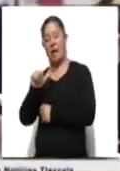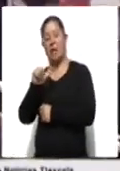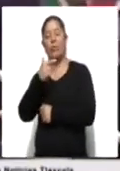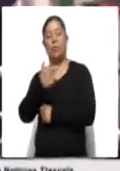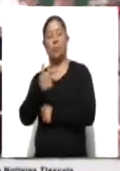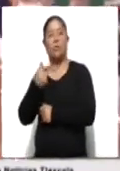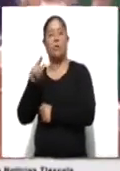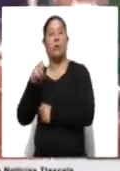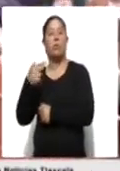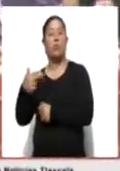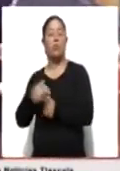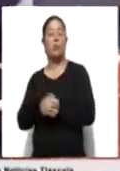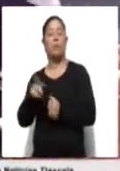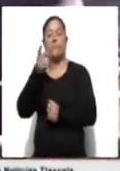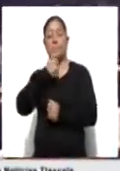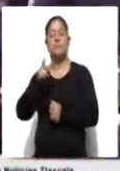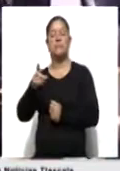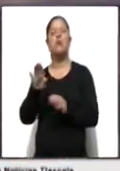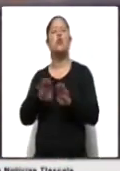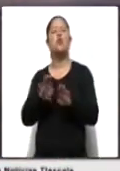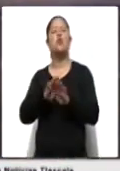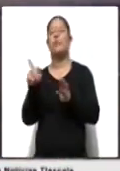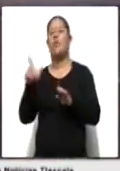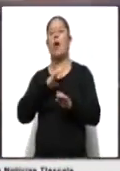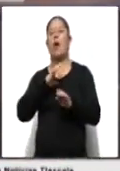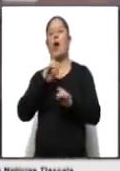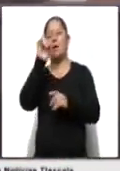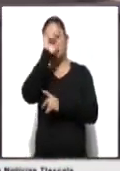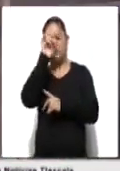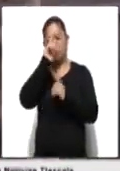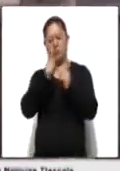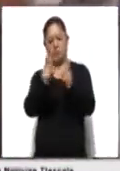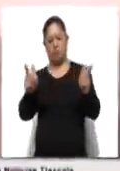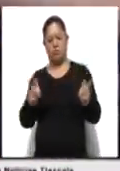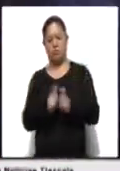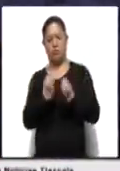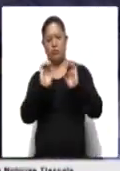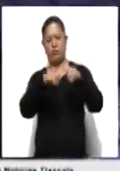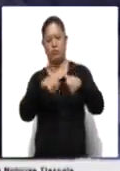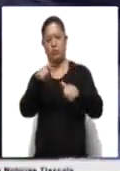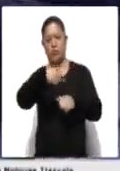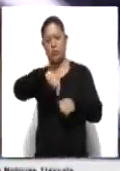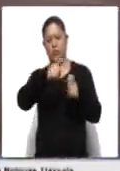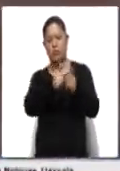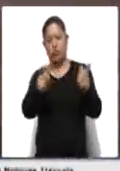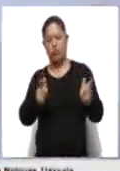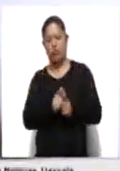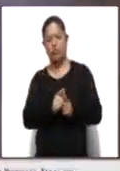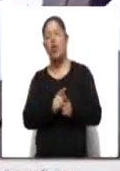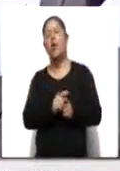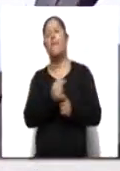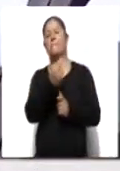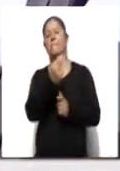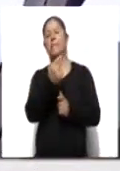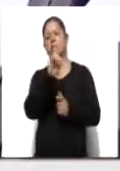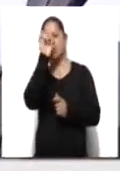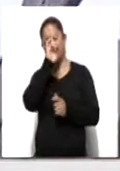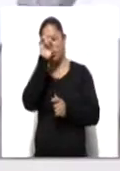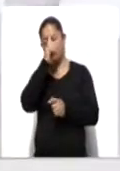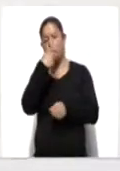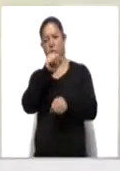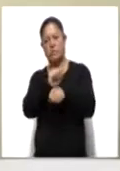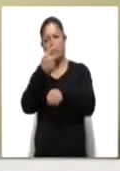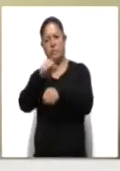Reeducación, habló de cómo integran las sesiones de atención que tienen una duración de 6 meses, divididas en 25 sesiones, una cada